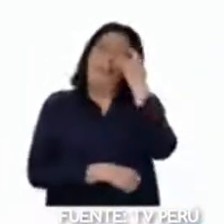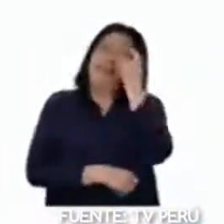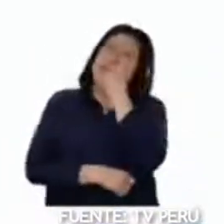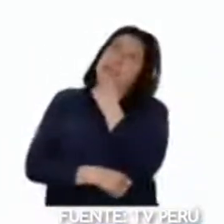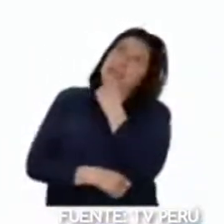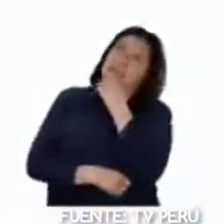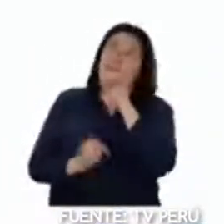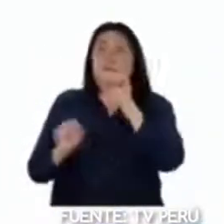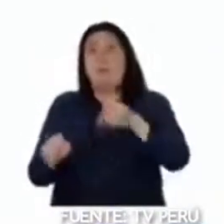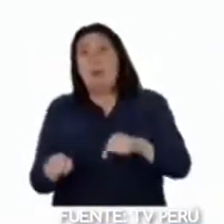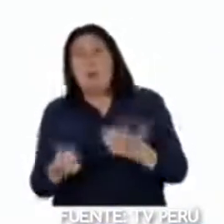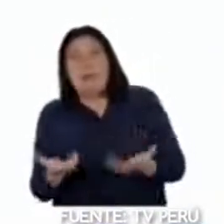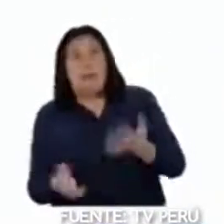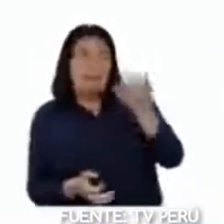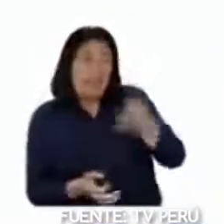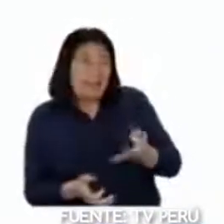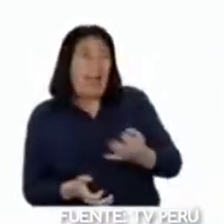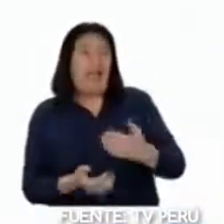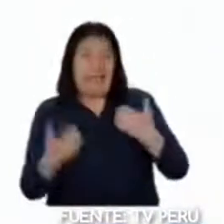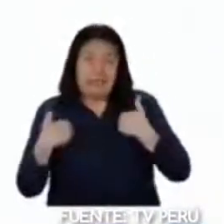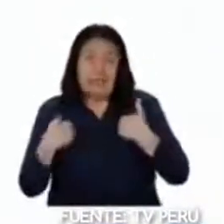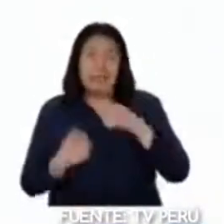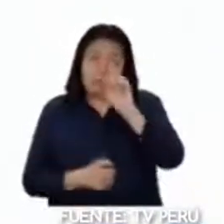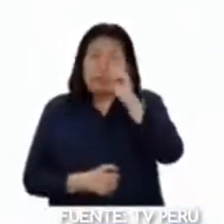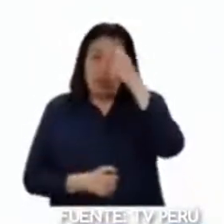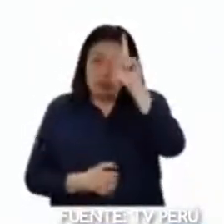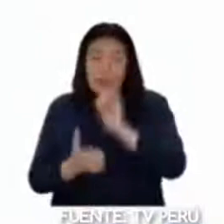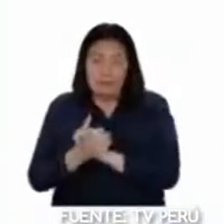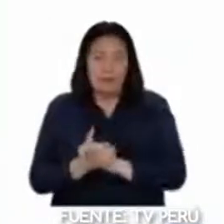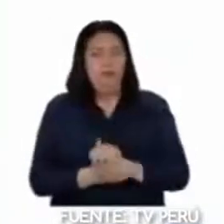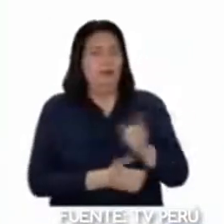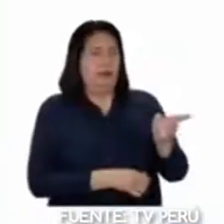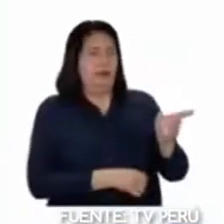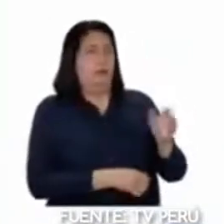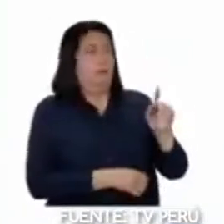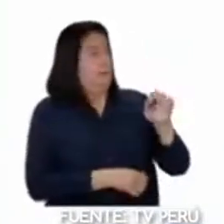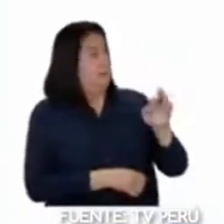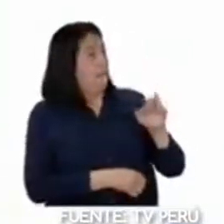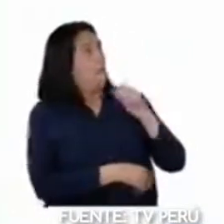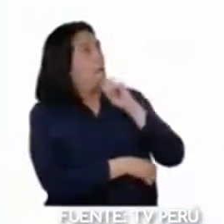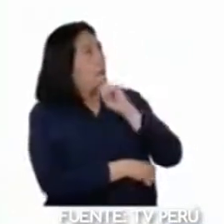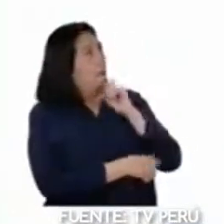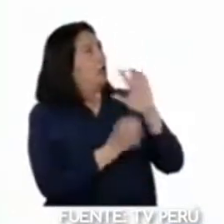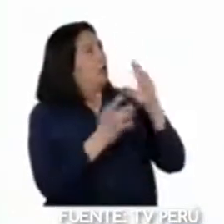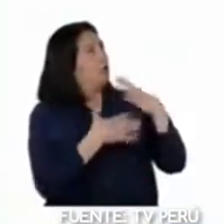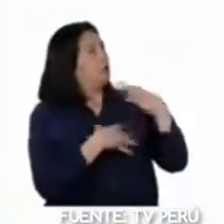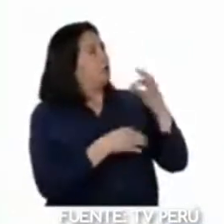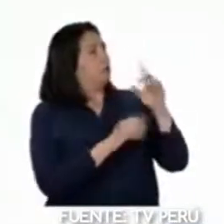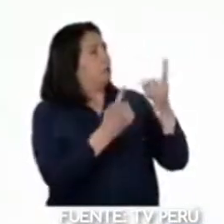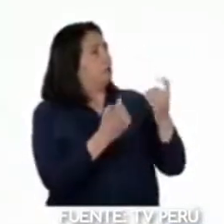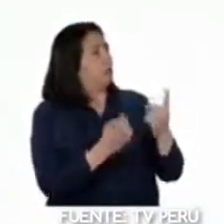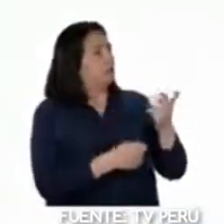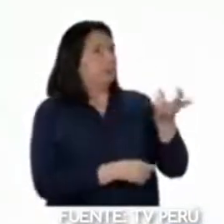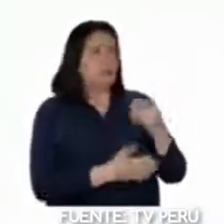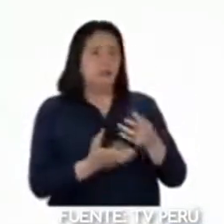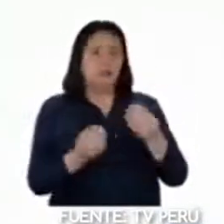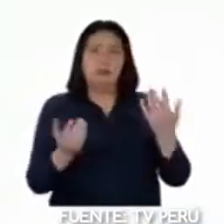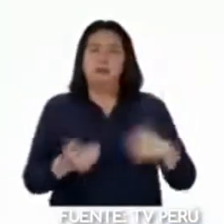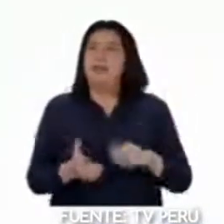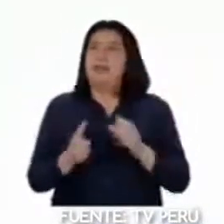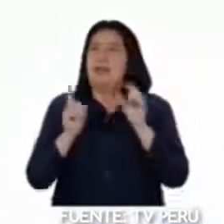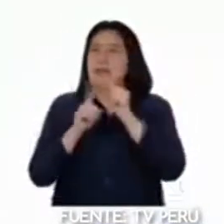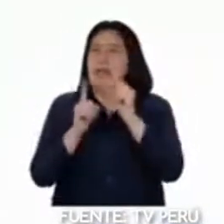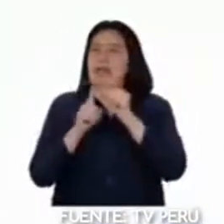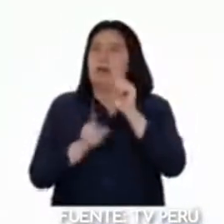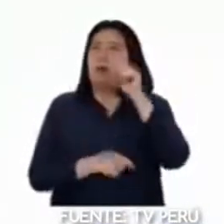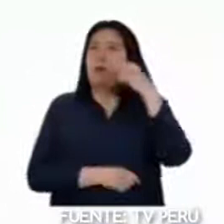pensar en si sería posible tener realmente 1 millón de amigos. ¡Patty! Qué interesante lo que dices. En muchas ocasiones usamos